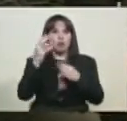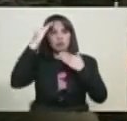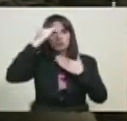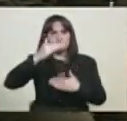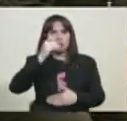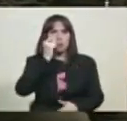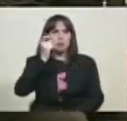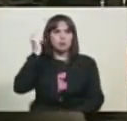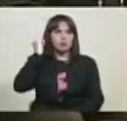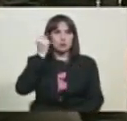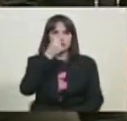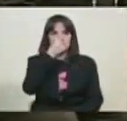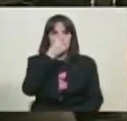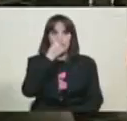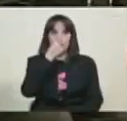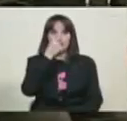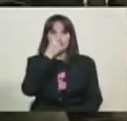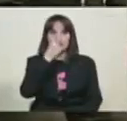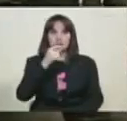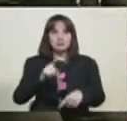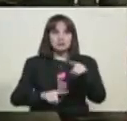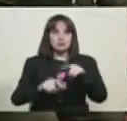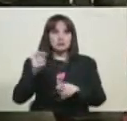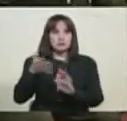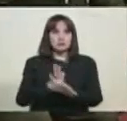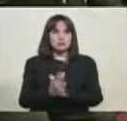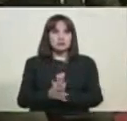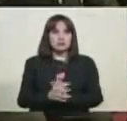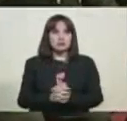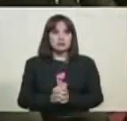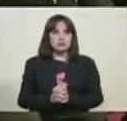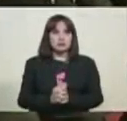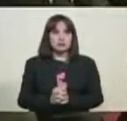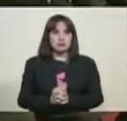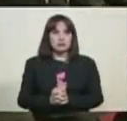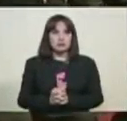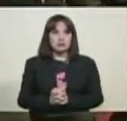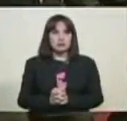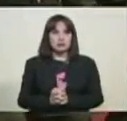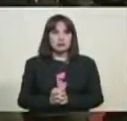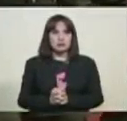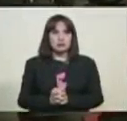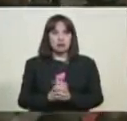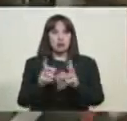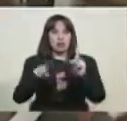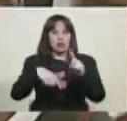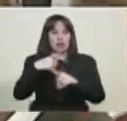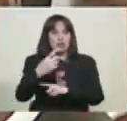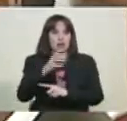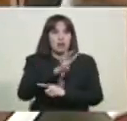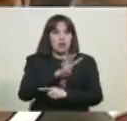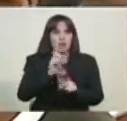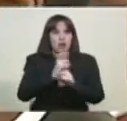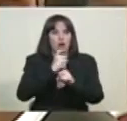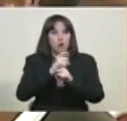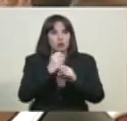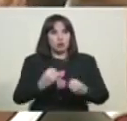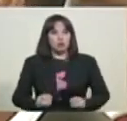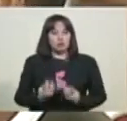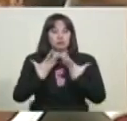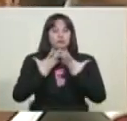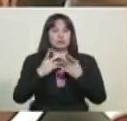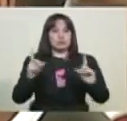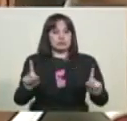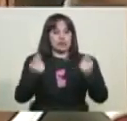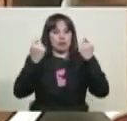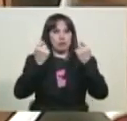nuestra Fuerza Armada, de nuestra Guardia Nacional Bolivariana, nosotros volvimos a nacer el 4 de agosto. Y